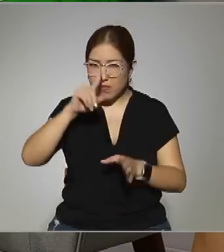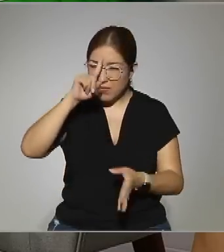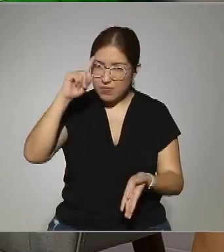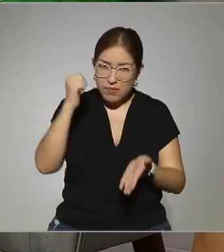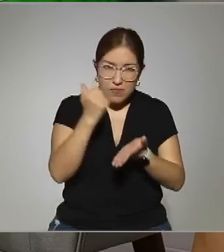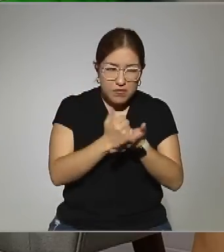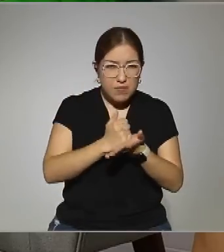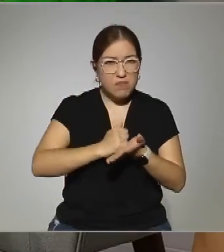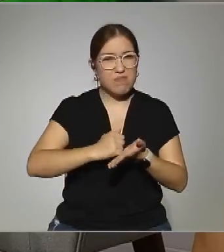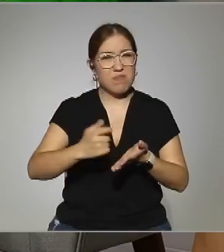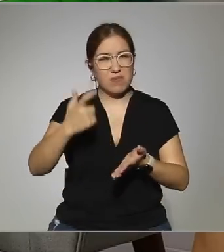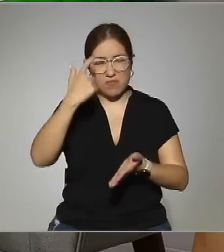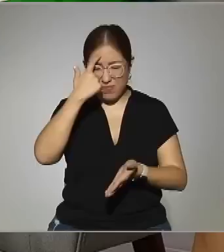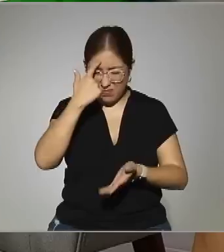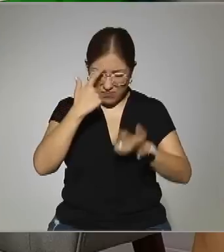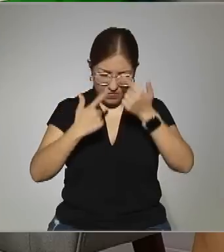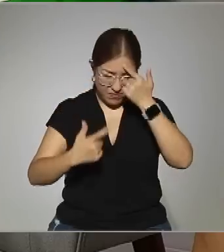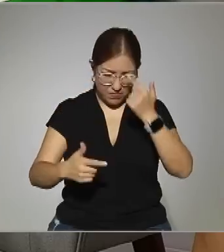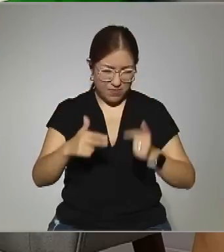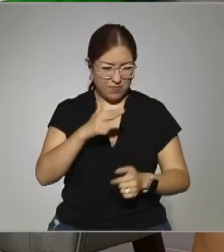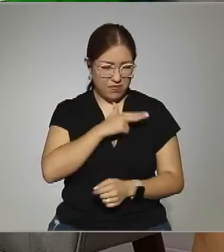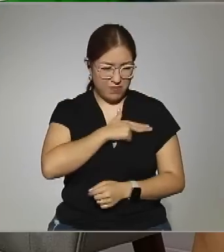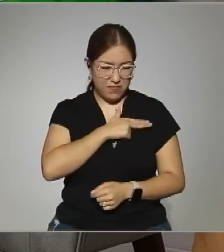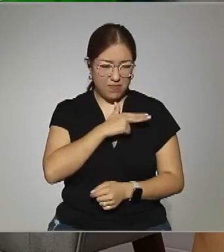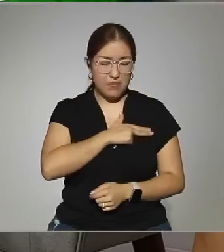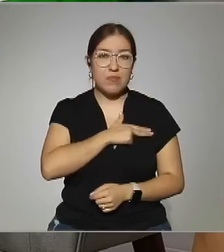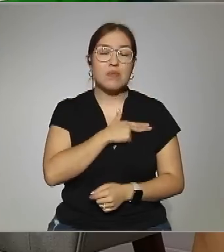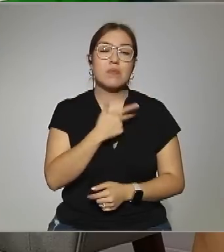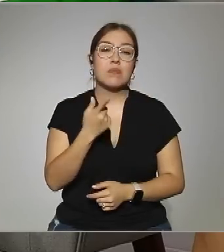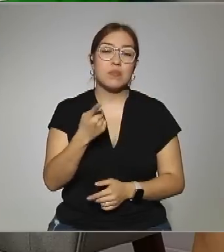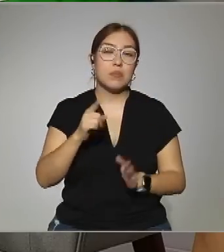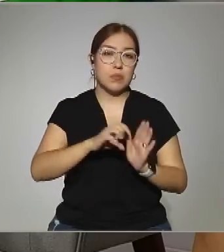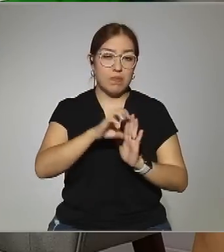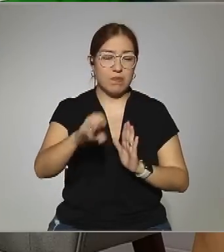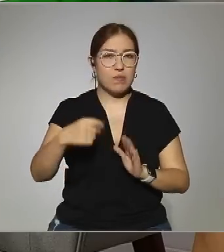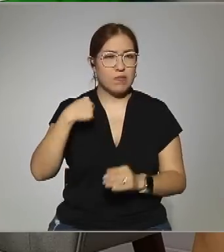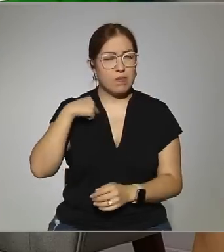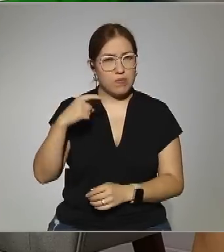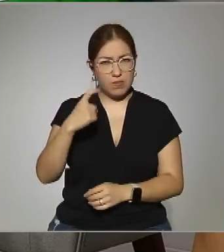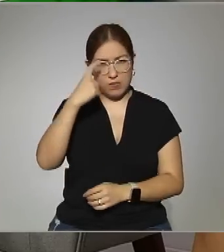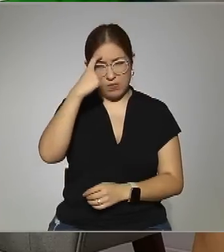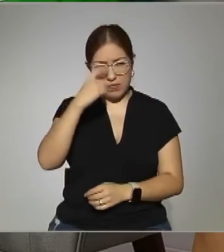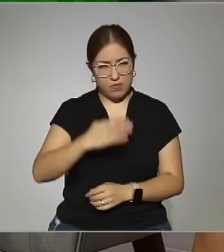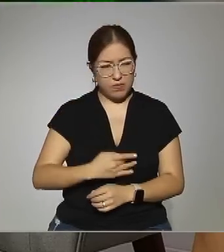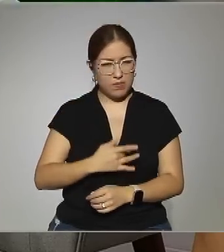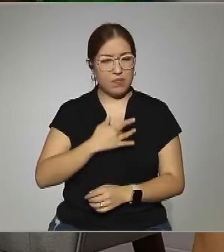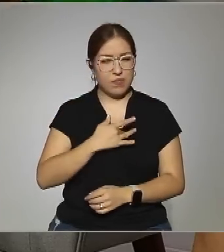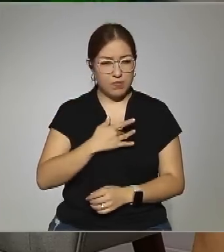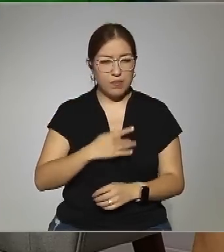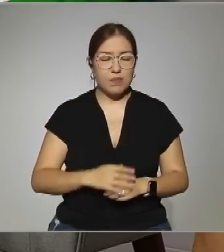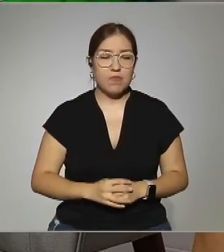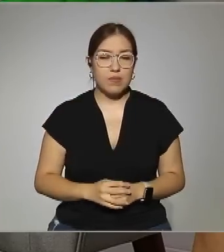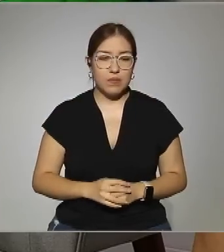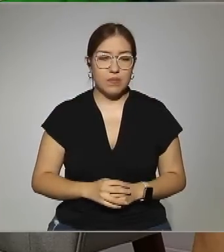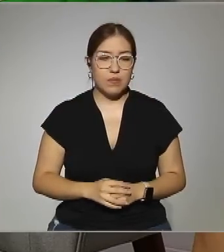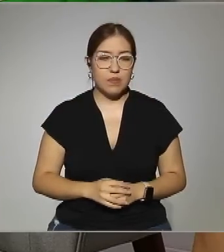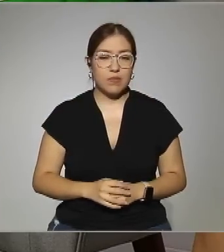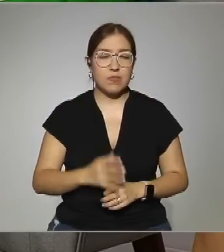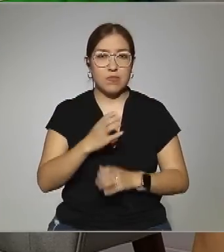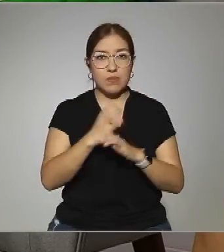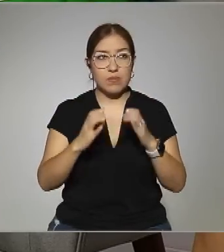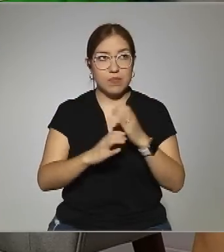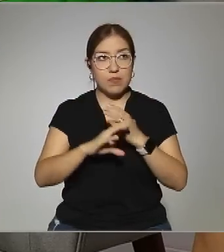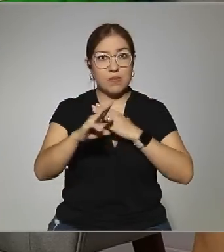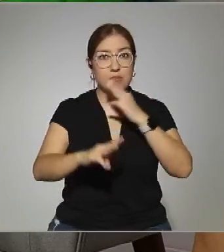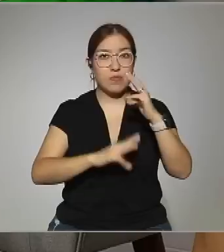¿y qué se hace con eso? Hay, por ejemplo, ¿no? A mí me venía a la cabeza, pues, cuestiones climáticas que están